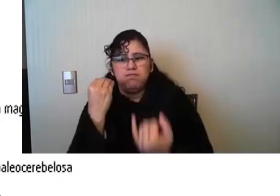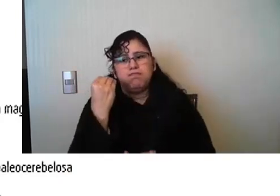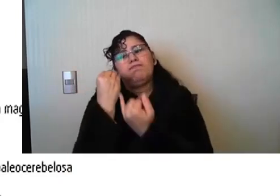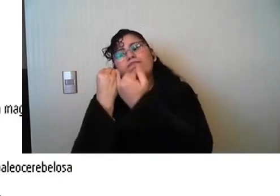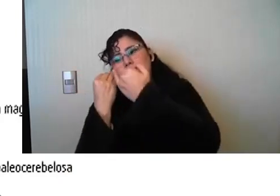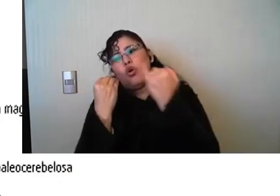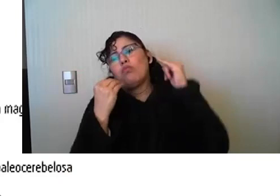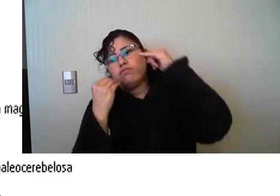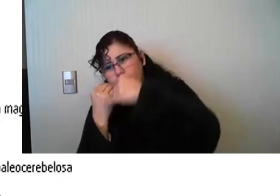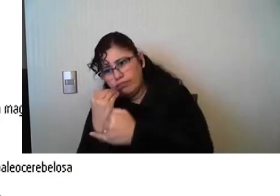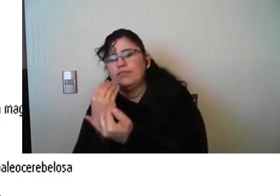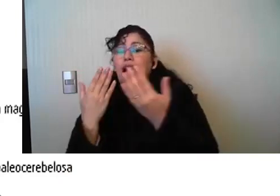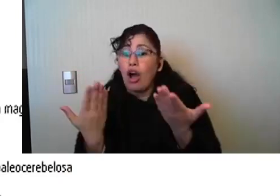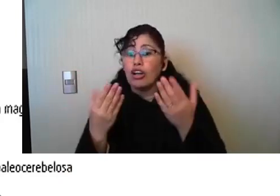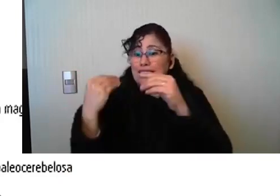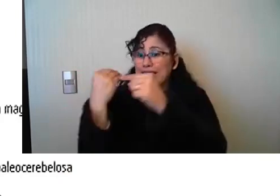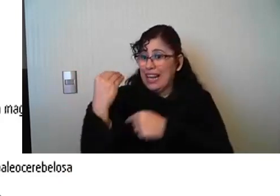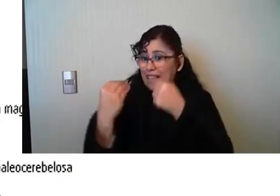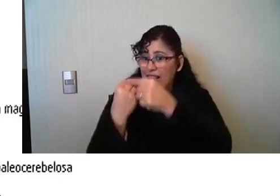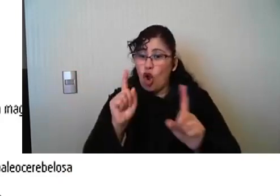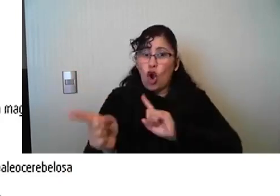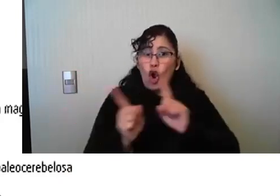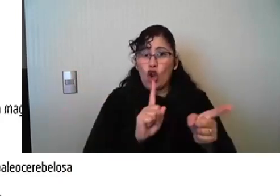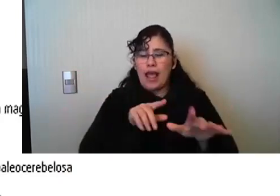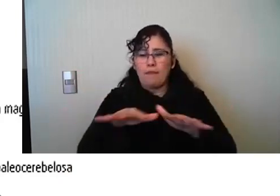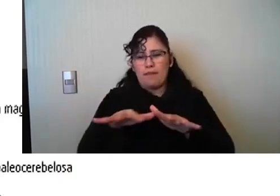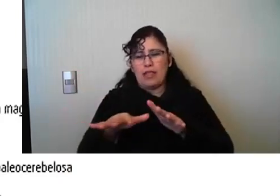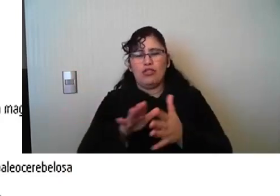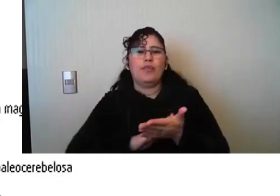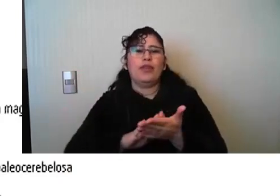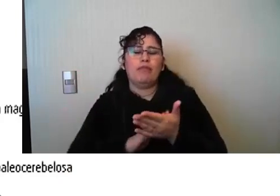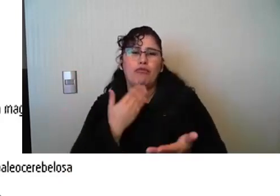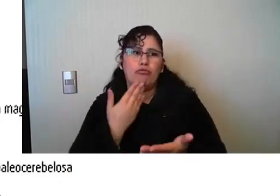cerebelo coordina movimientos, por ejemplo, cuando yo